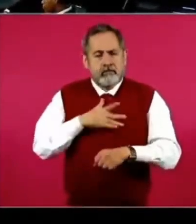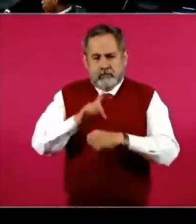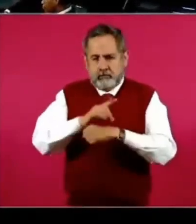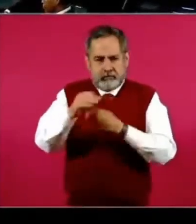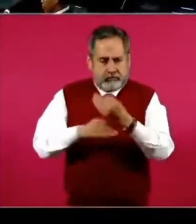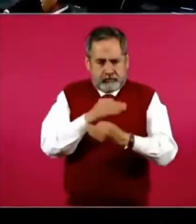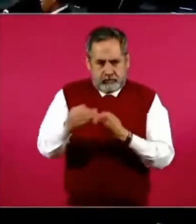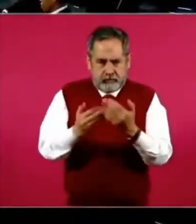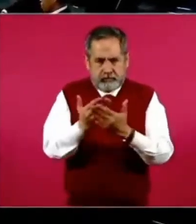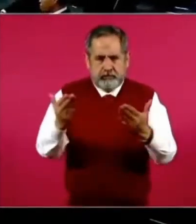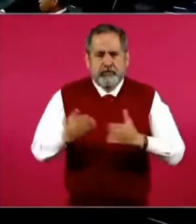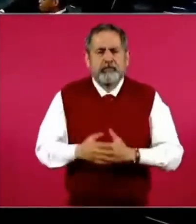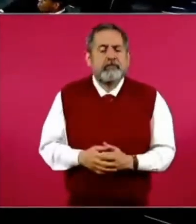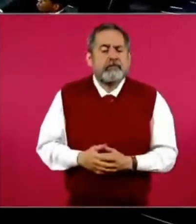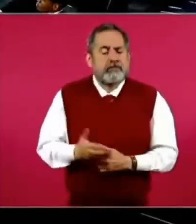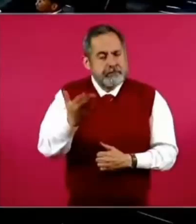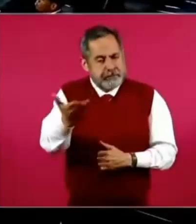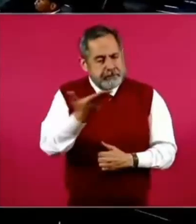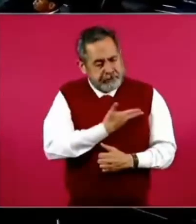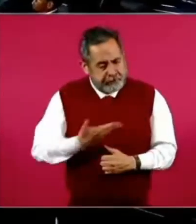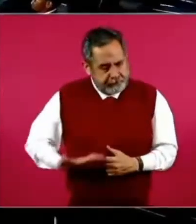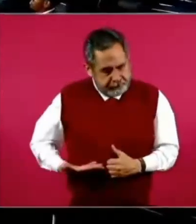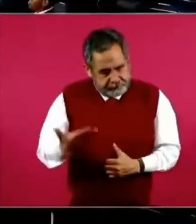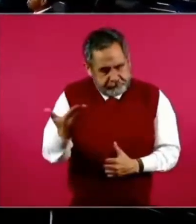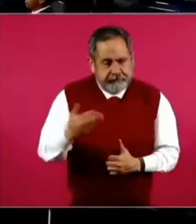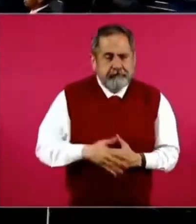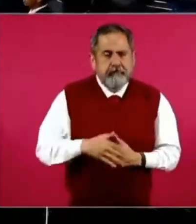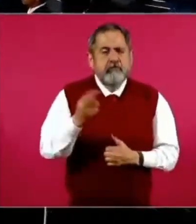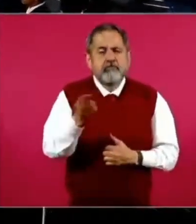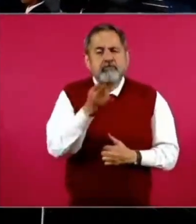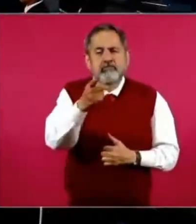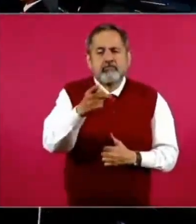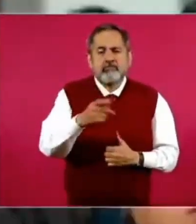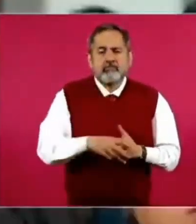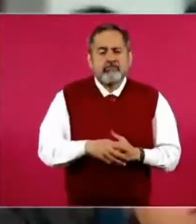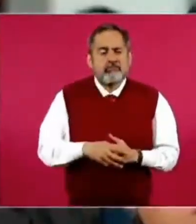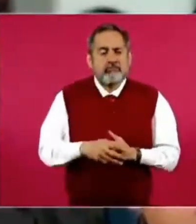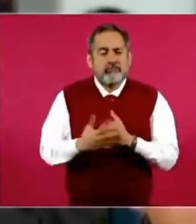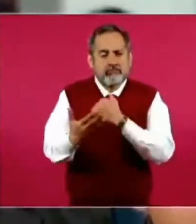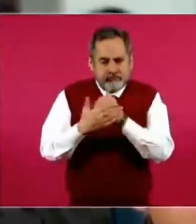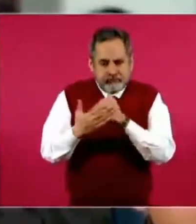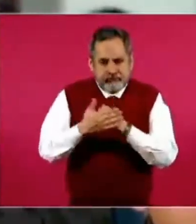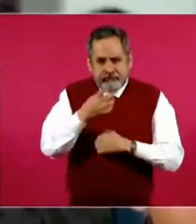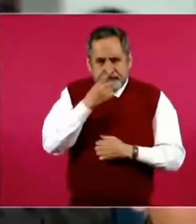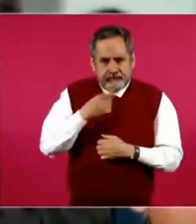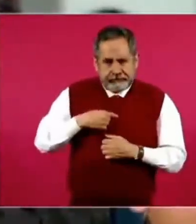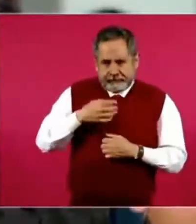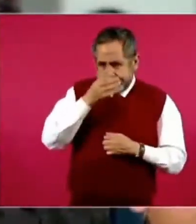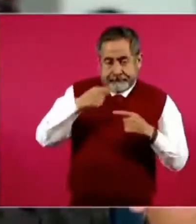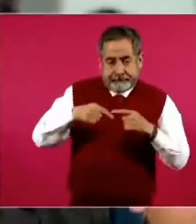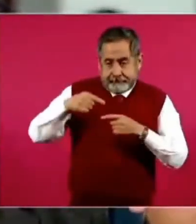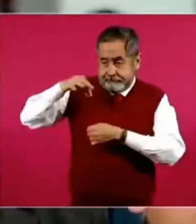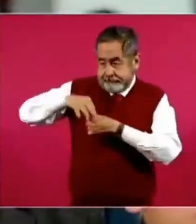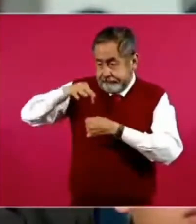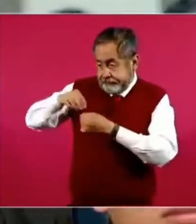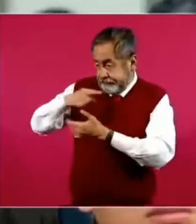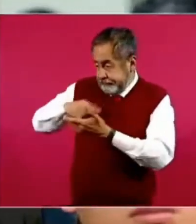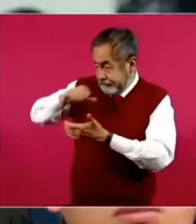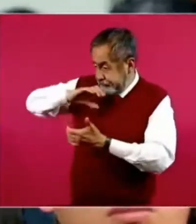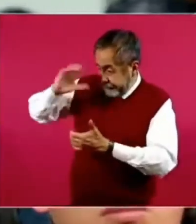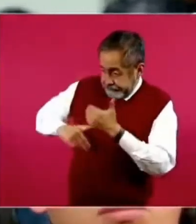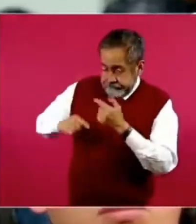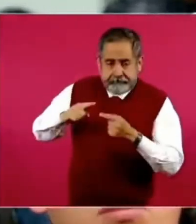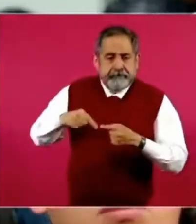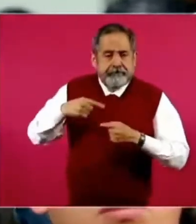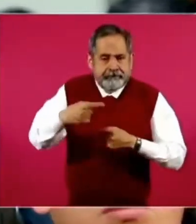a todos. Presidente, usted nos informó que después de las elecciones íbamos